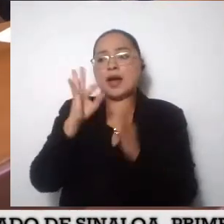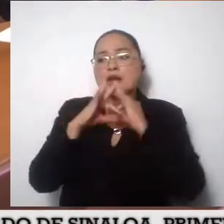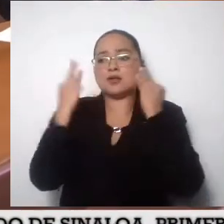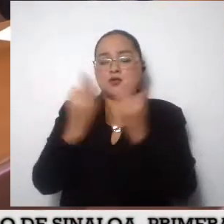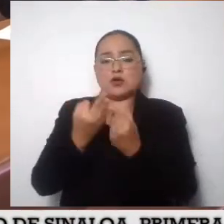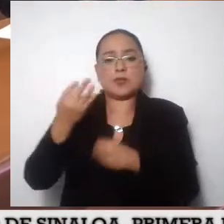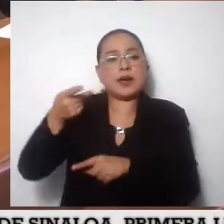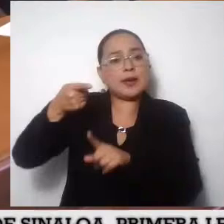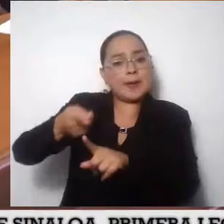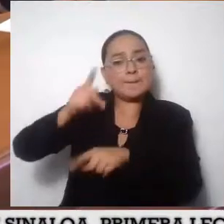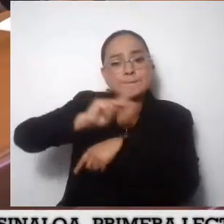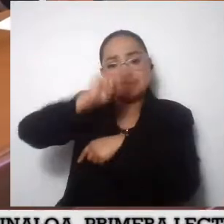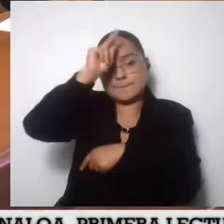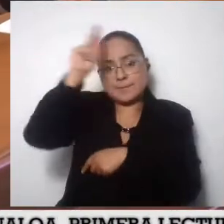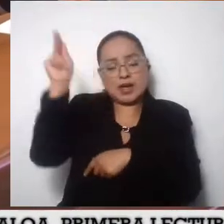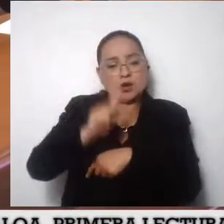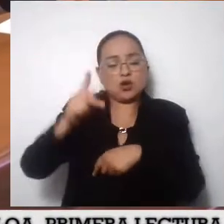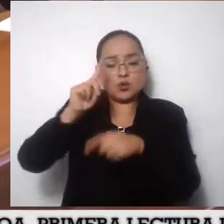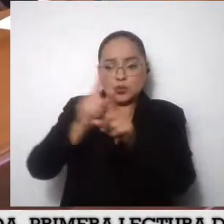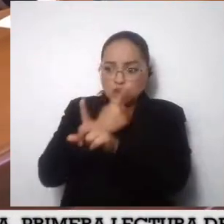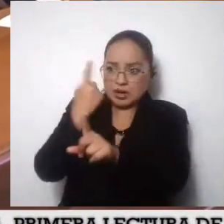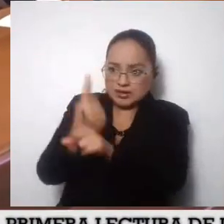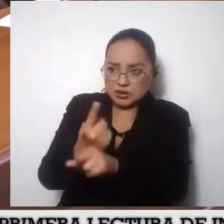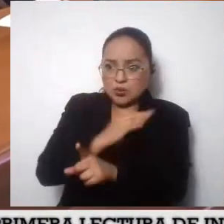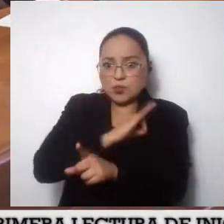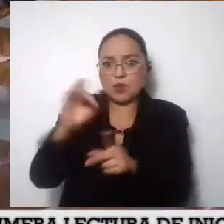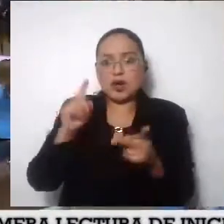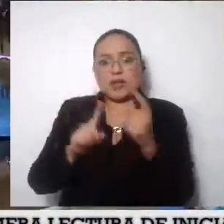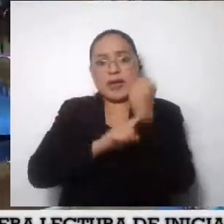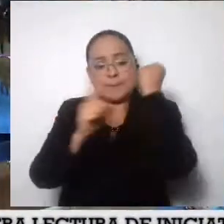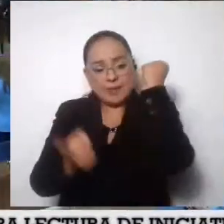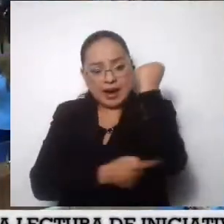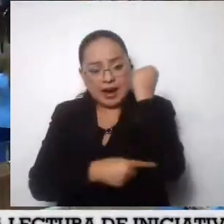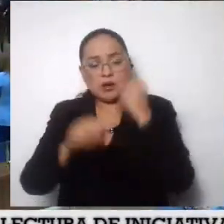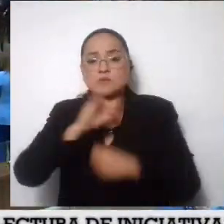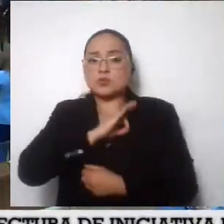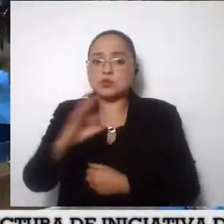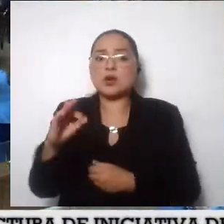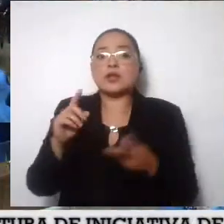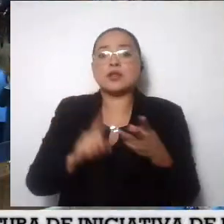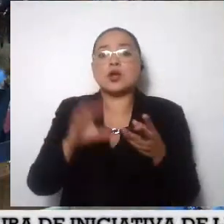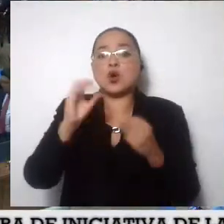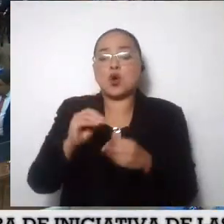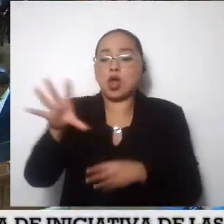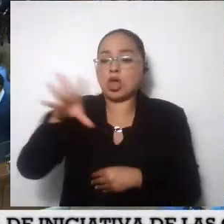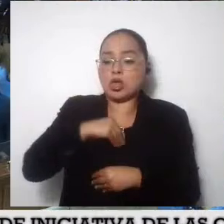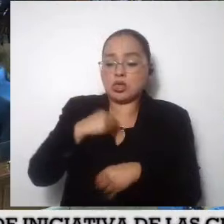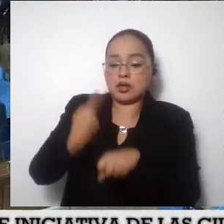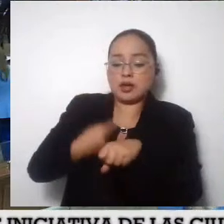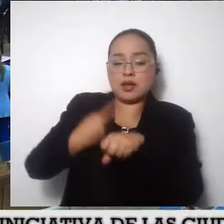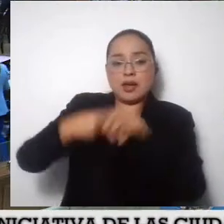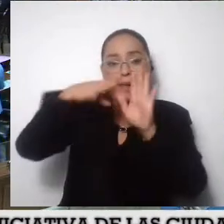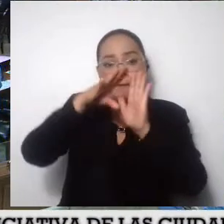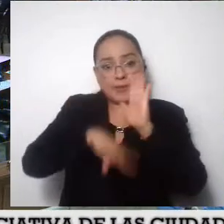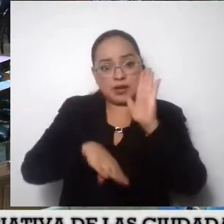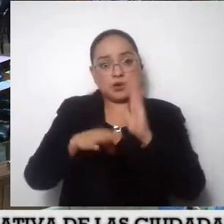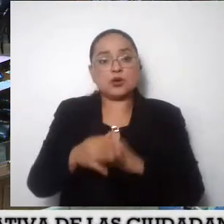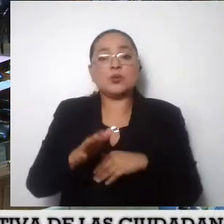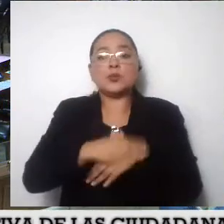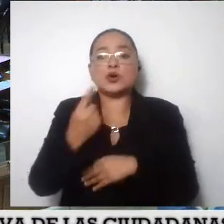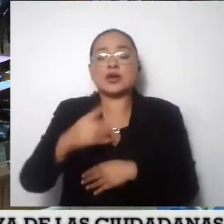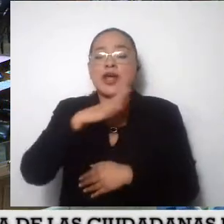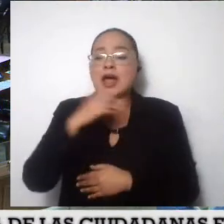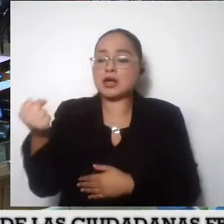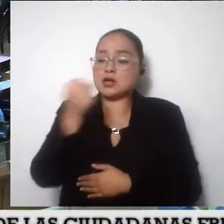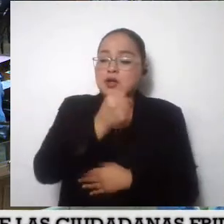de vivir violencia sexual y por consiguiente embarazos no deseados y enfermedades de transmisión sexual, al ser víctima de tratas de